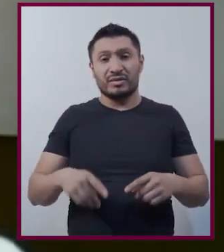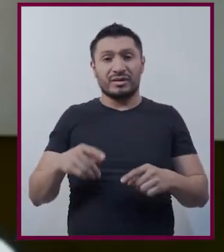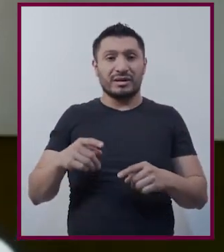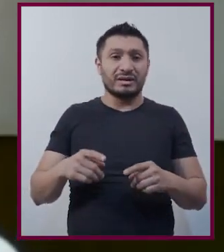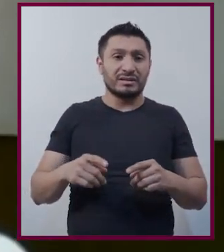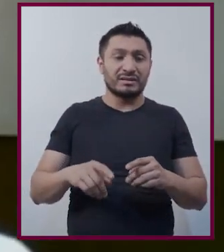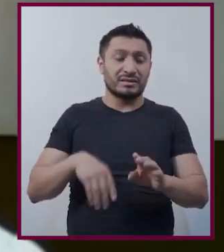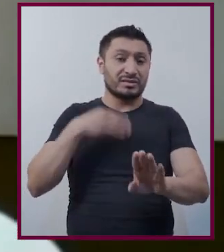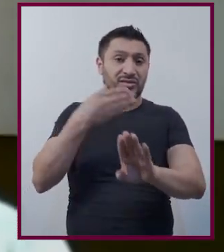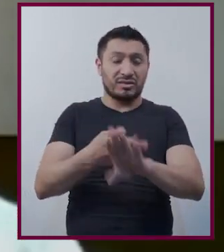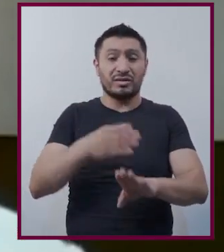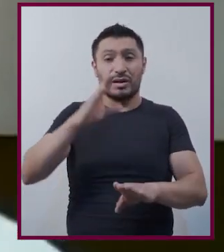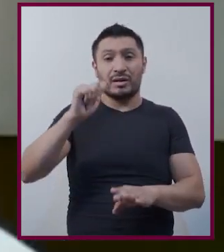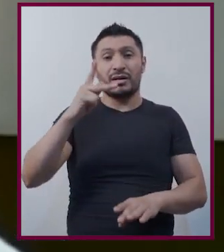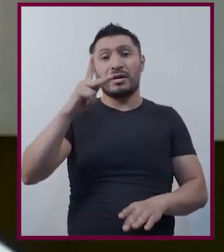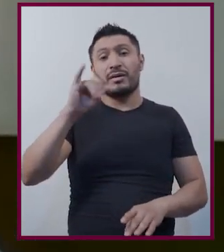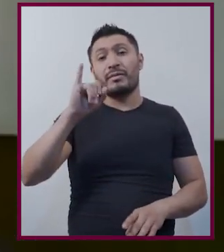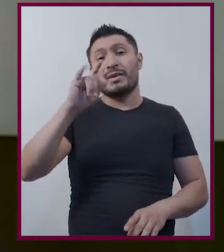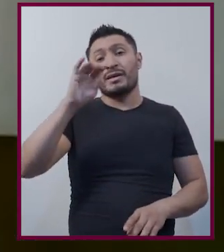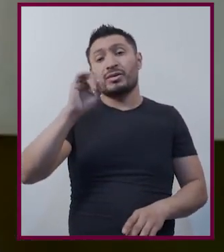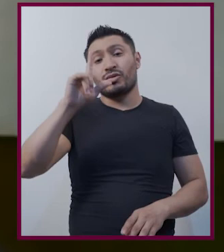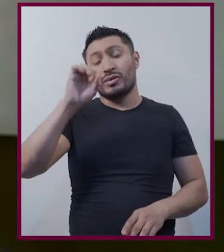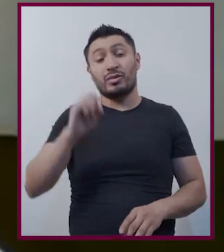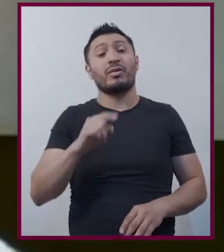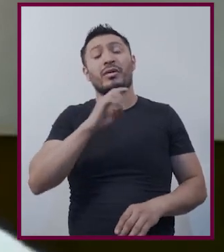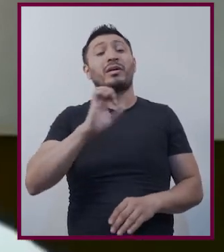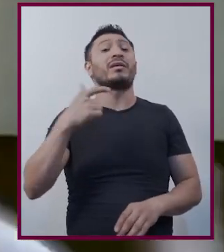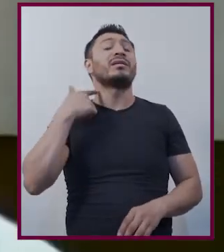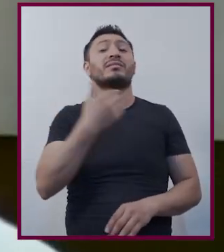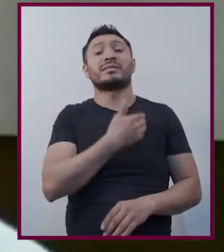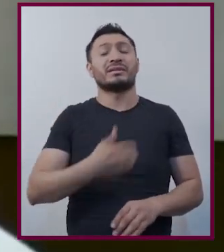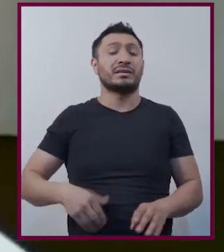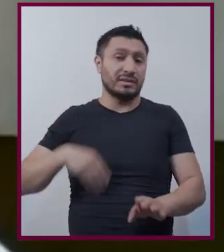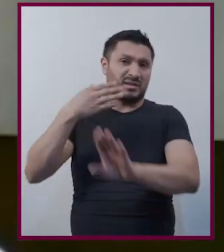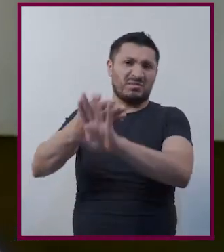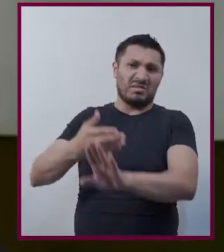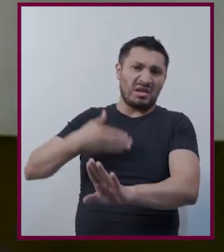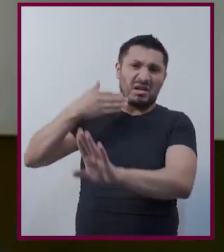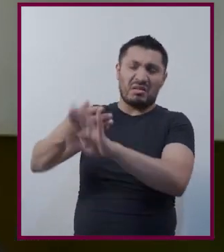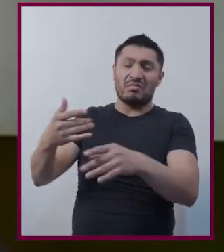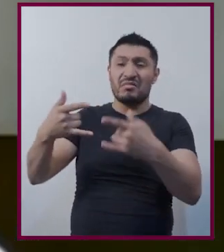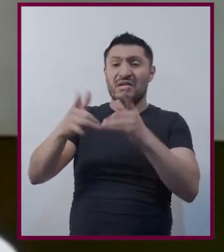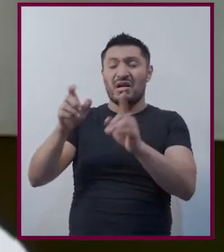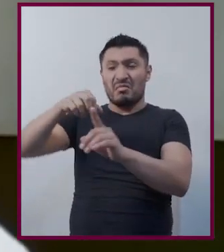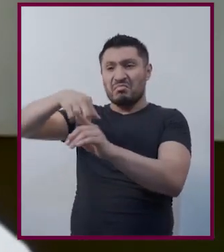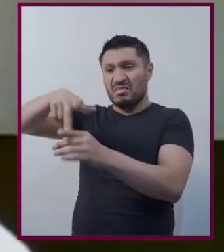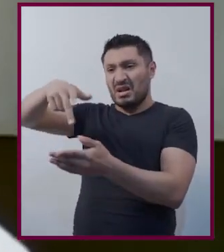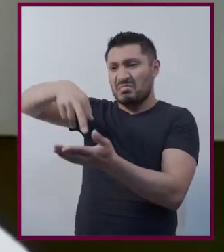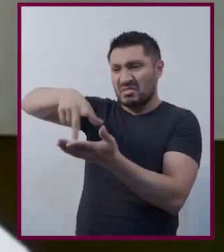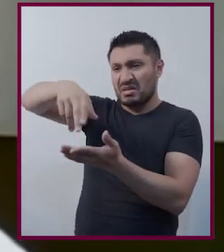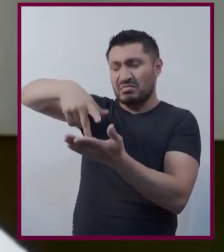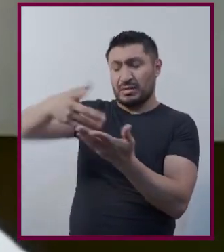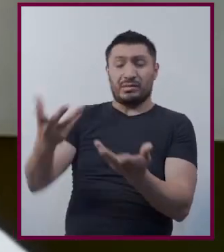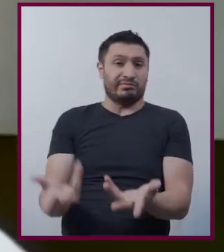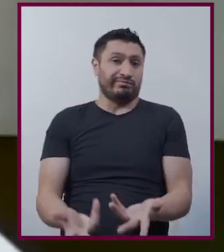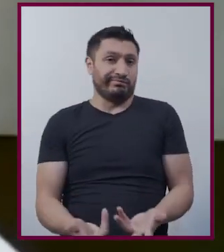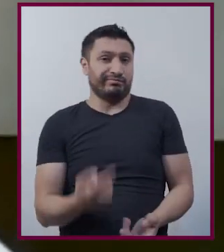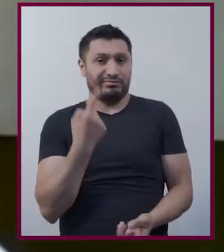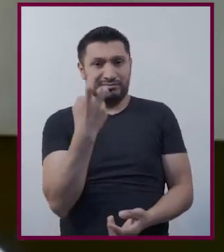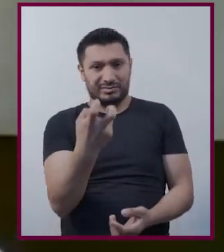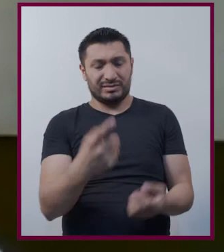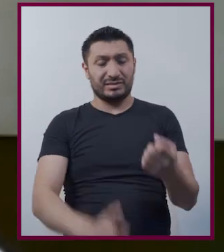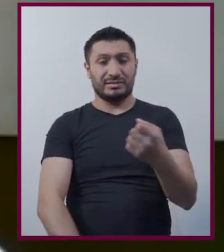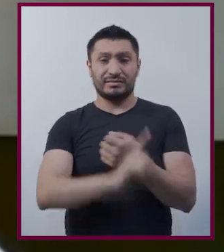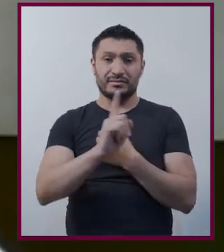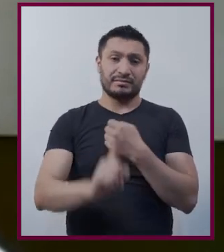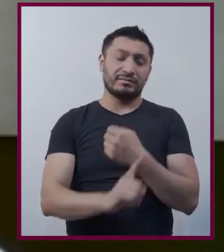en el Capitolio arengados por Donald Trump, pegándole, dándole patadas a las instituciones. Esa es una de las consecuencias